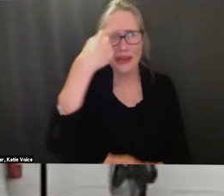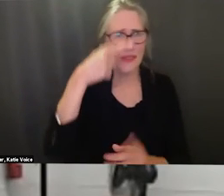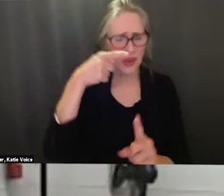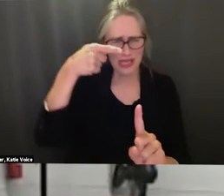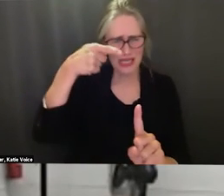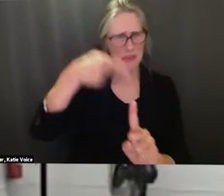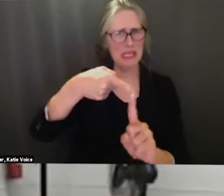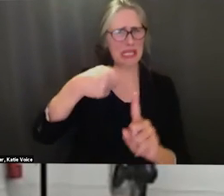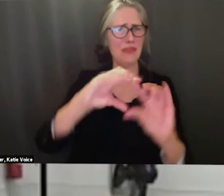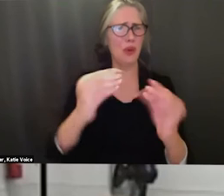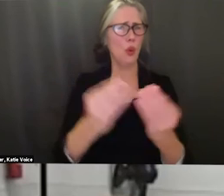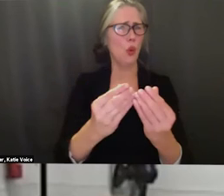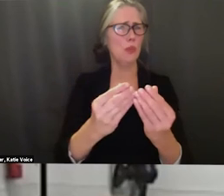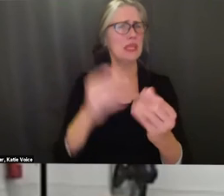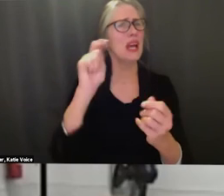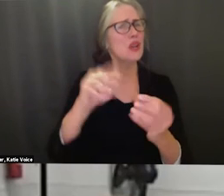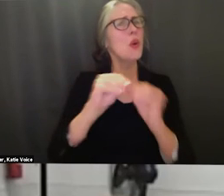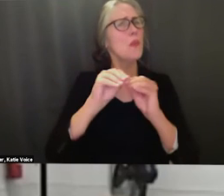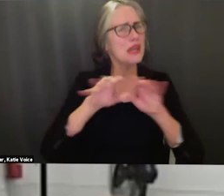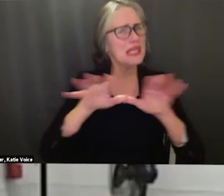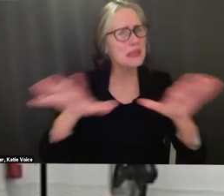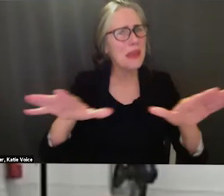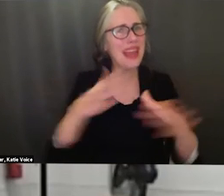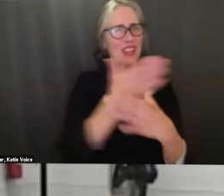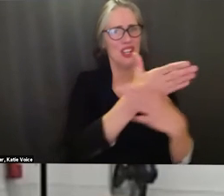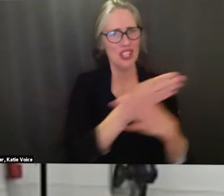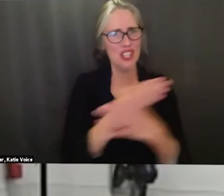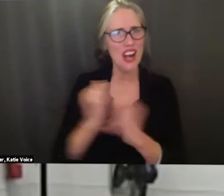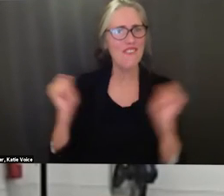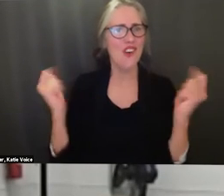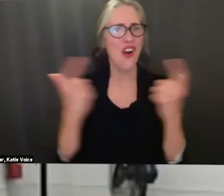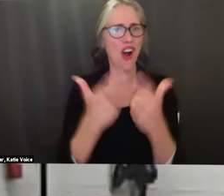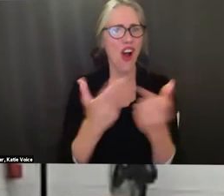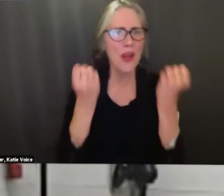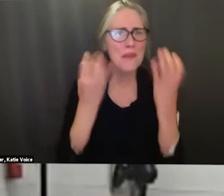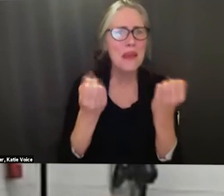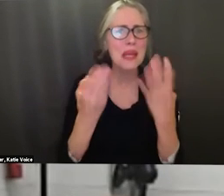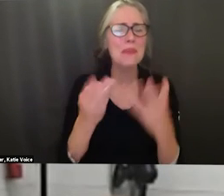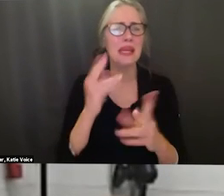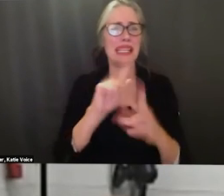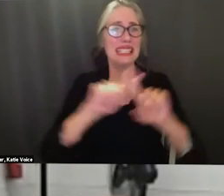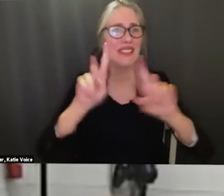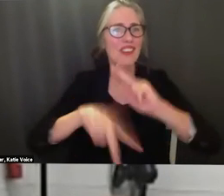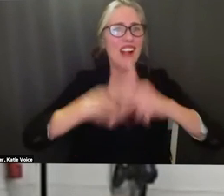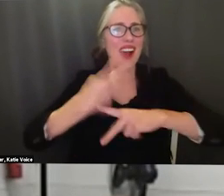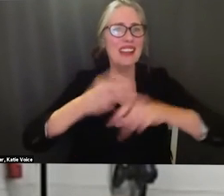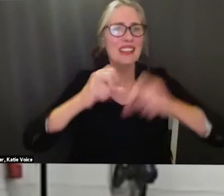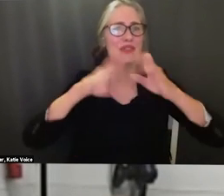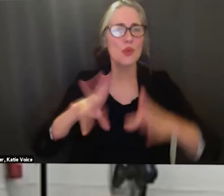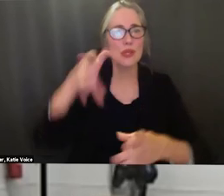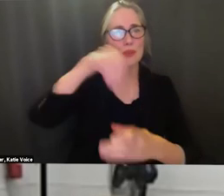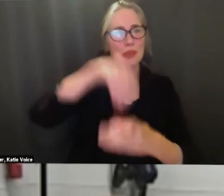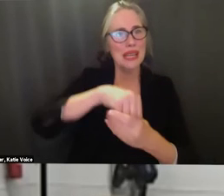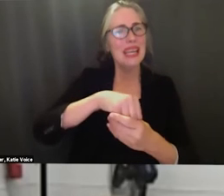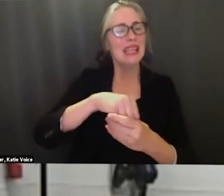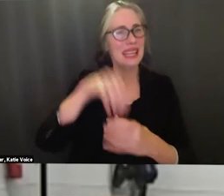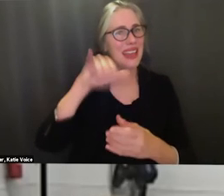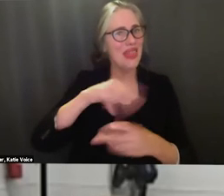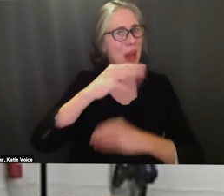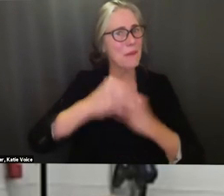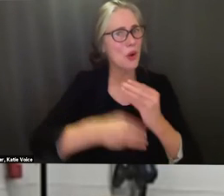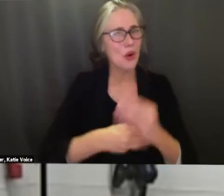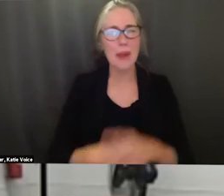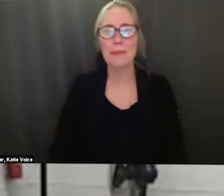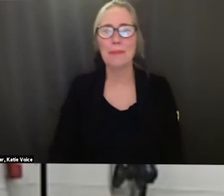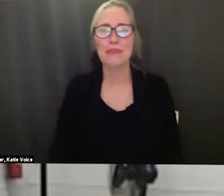estudiantes, sino ampliar la cantidad de estudiantes que participarán en estos programas. Eso es exactamente a lo que yo